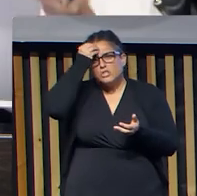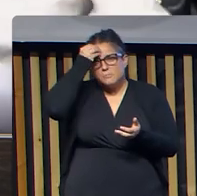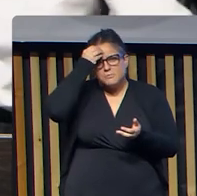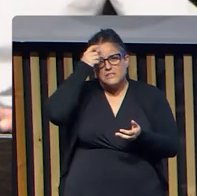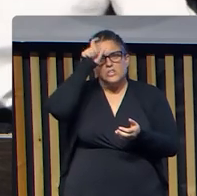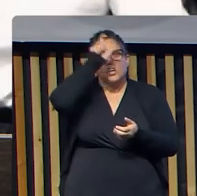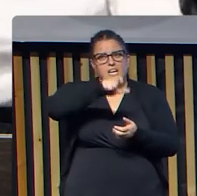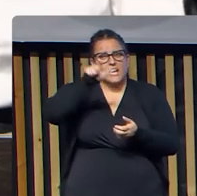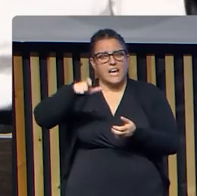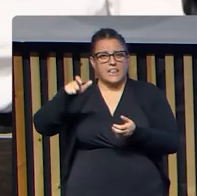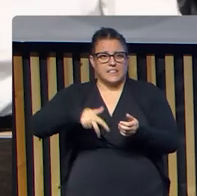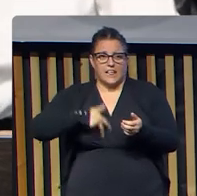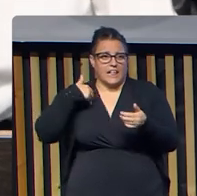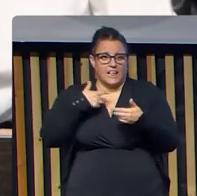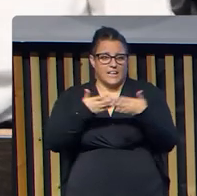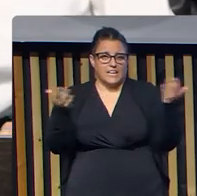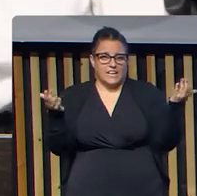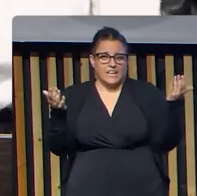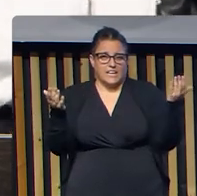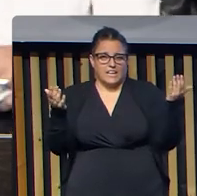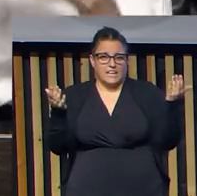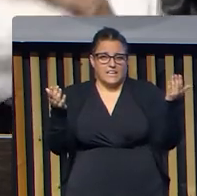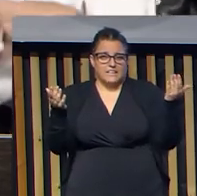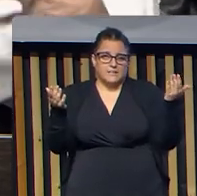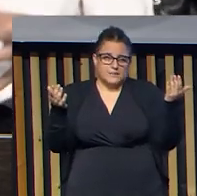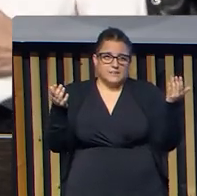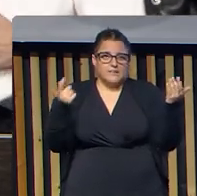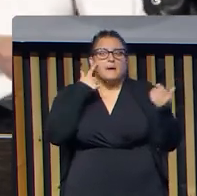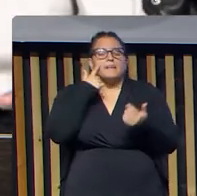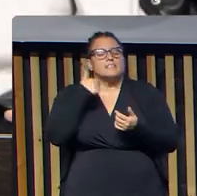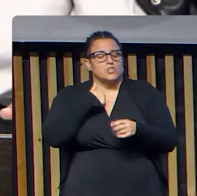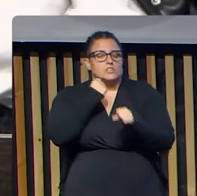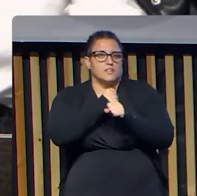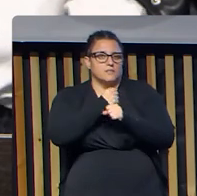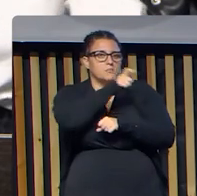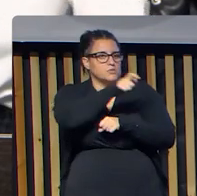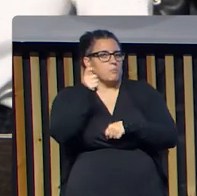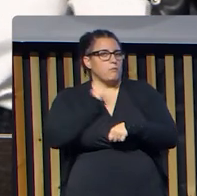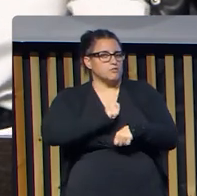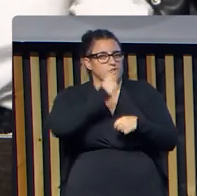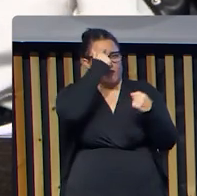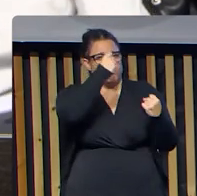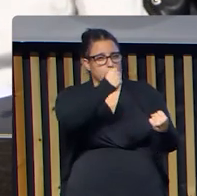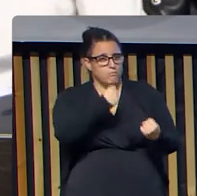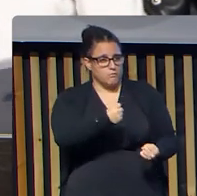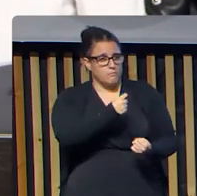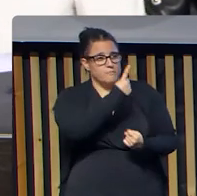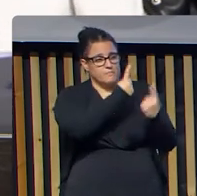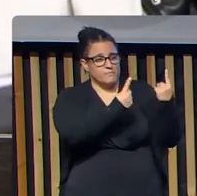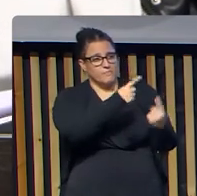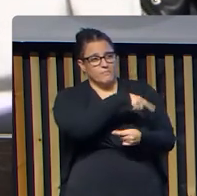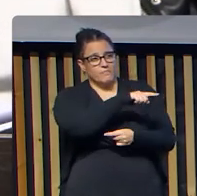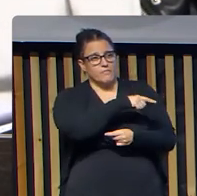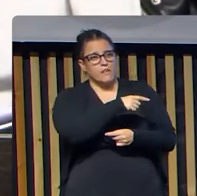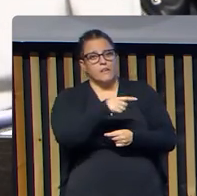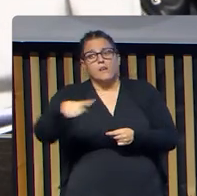y estos Quieren a propósito no se entiendan nada que es que lo rebuscan que es que sí yo tengo que decir que